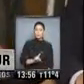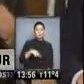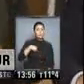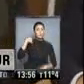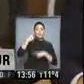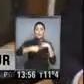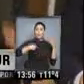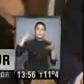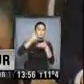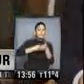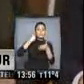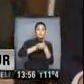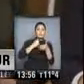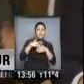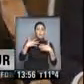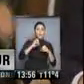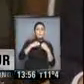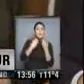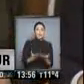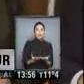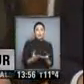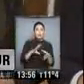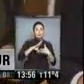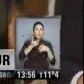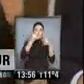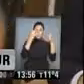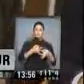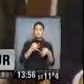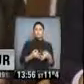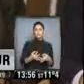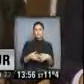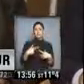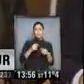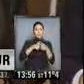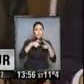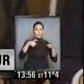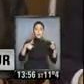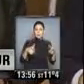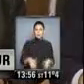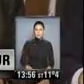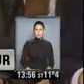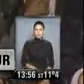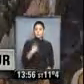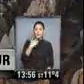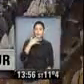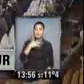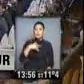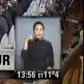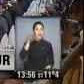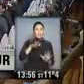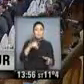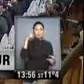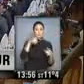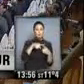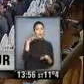Vamos a seguir luchando para mejorarlo, para perfeccionarlo y para multiplicarlo. Entendemos que ese es nuestro